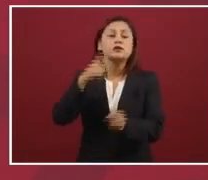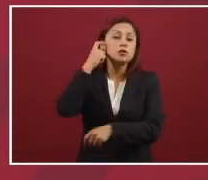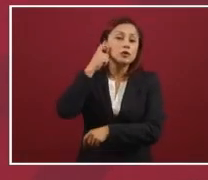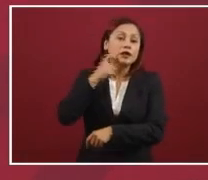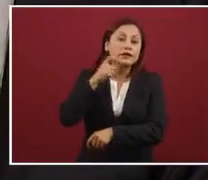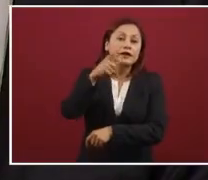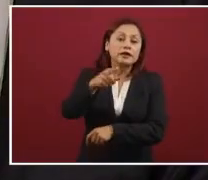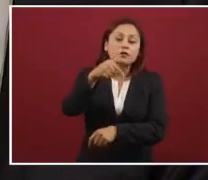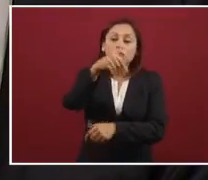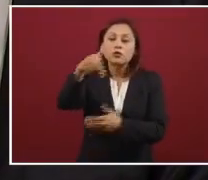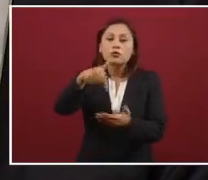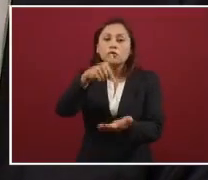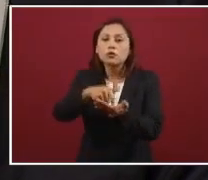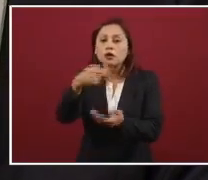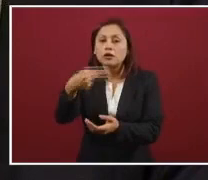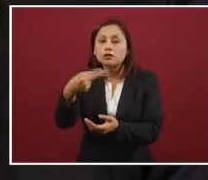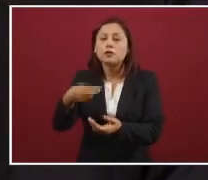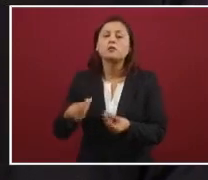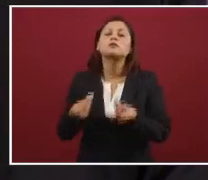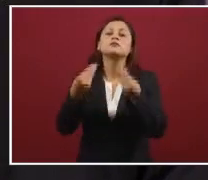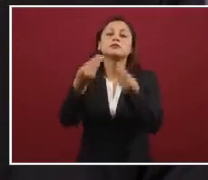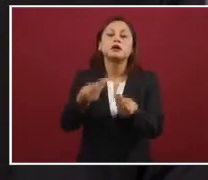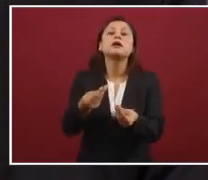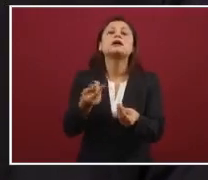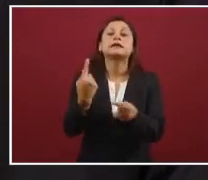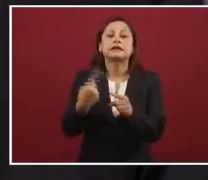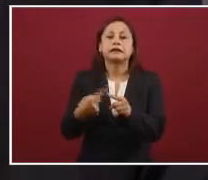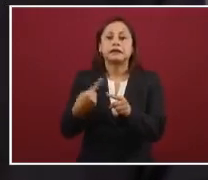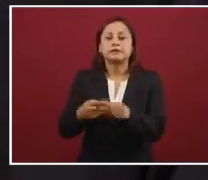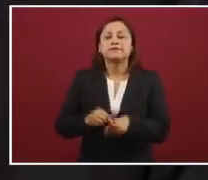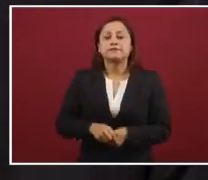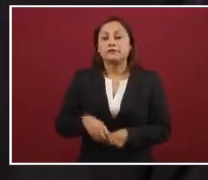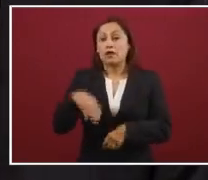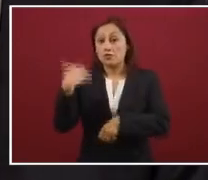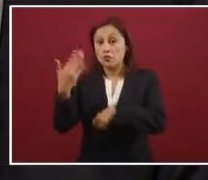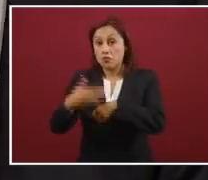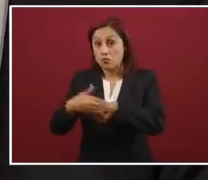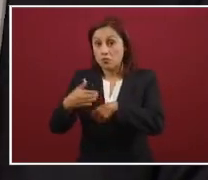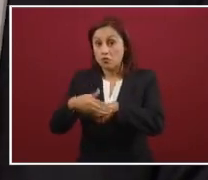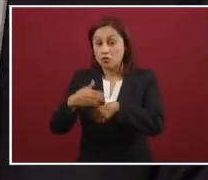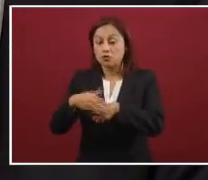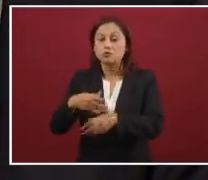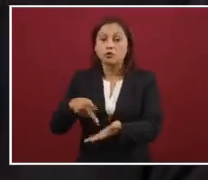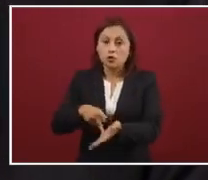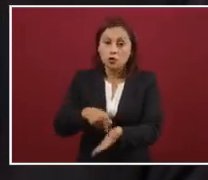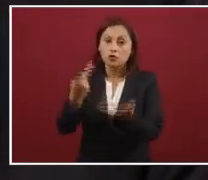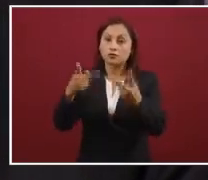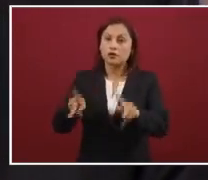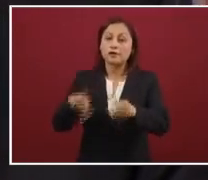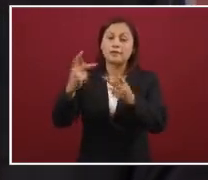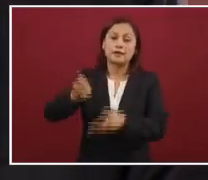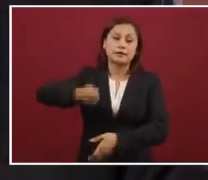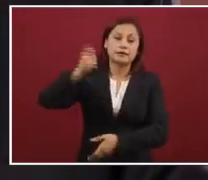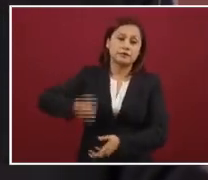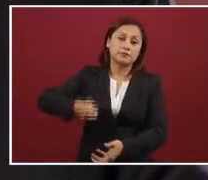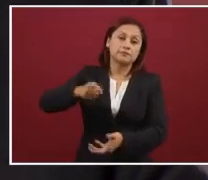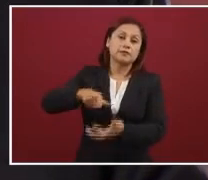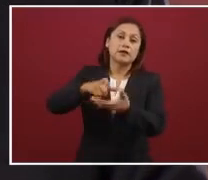próxima subasta que tiene que ver con alhajas. Y vamos a continuar, ahora que estuve en Quintana